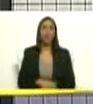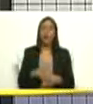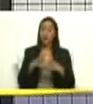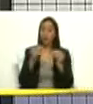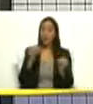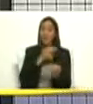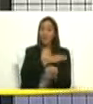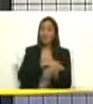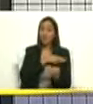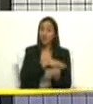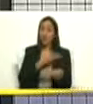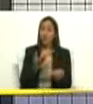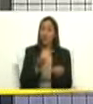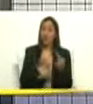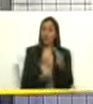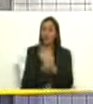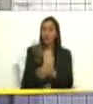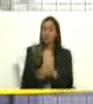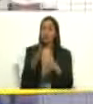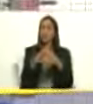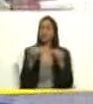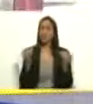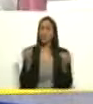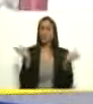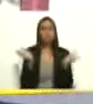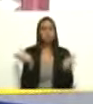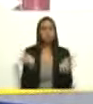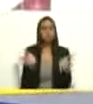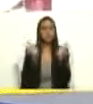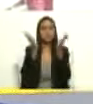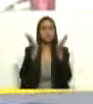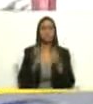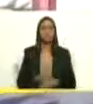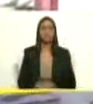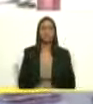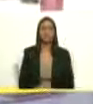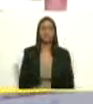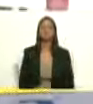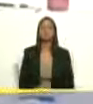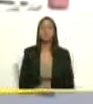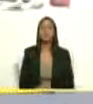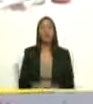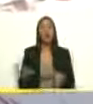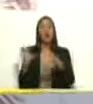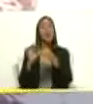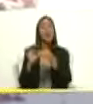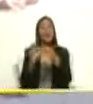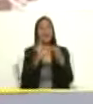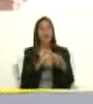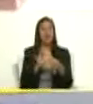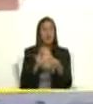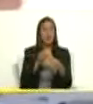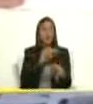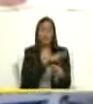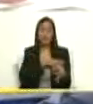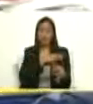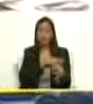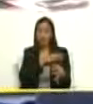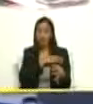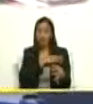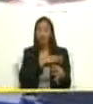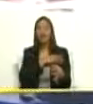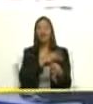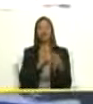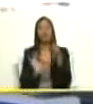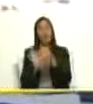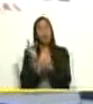grandes misiones fundacionales unir las grandes misiones fundacionales relanzada para una